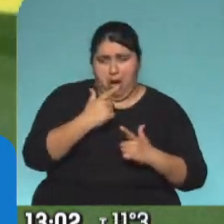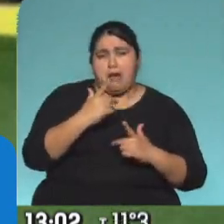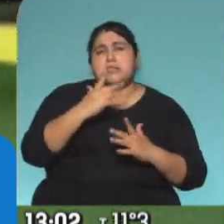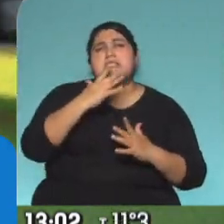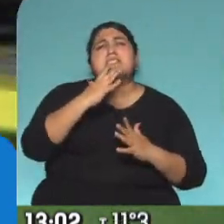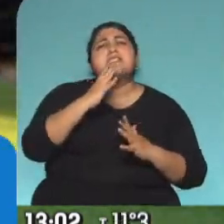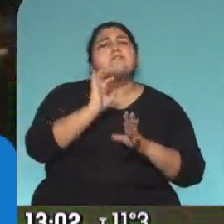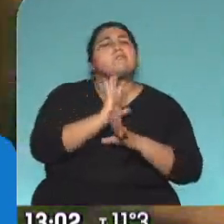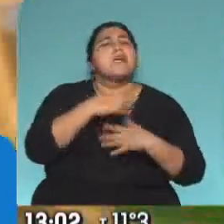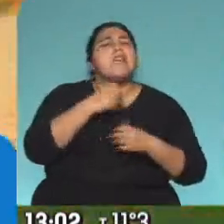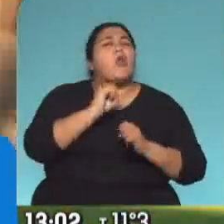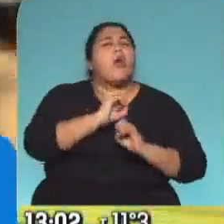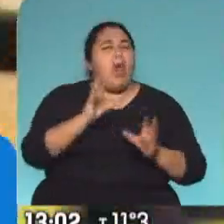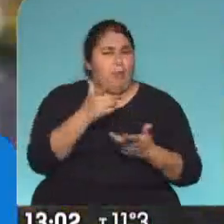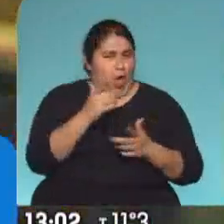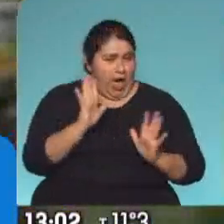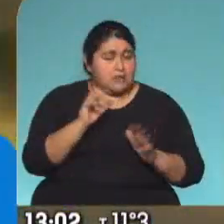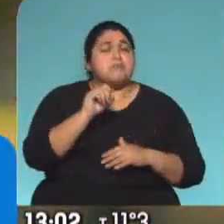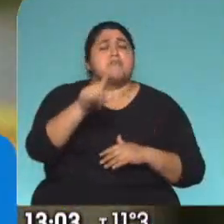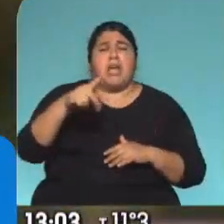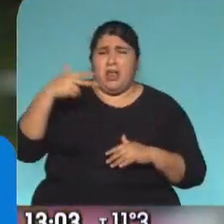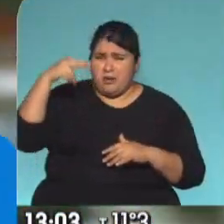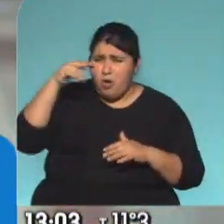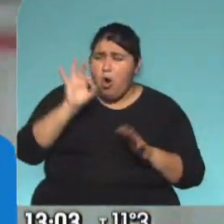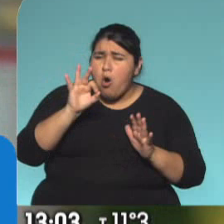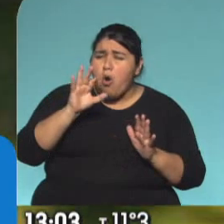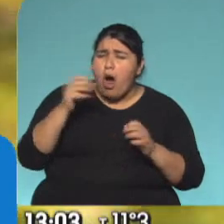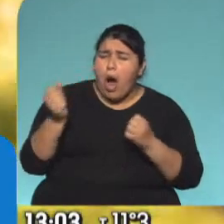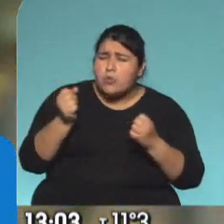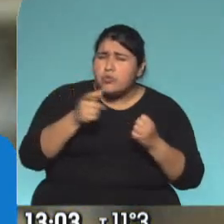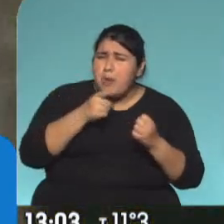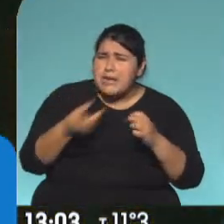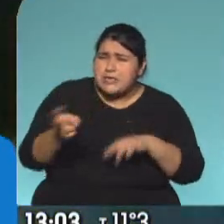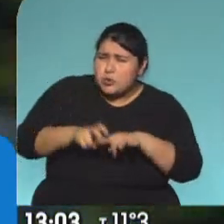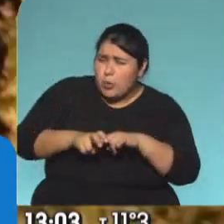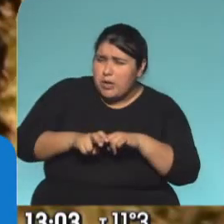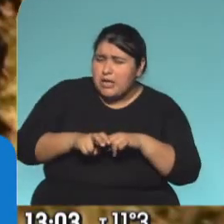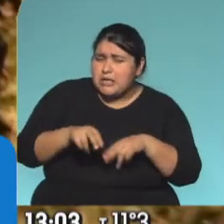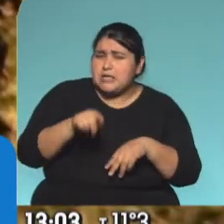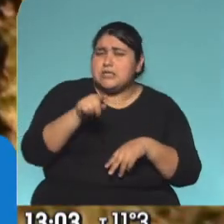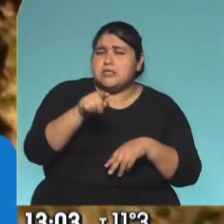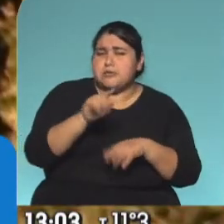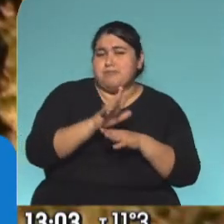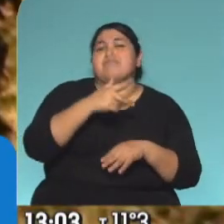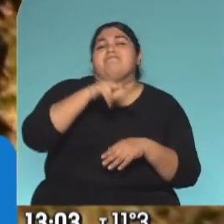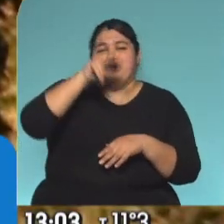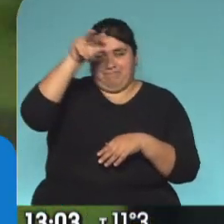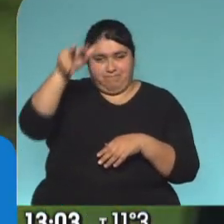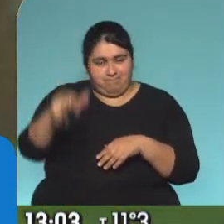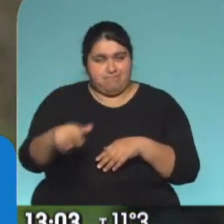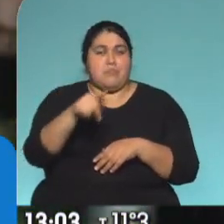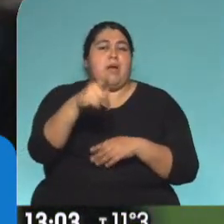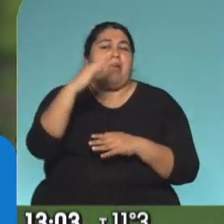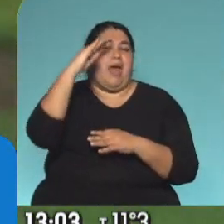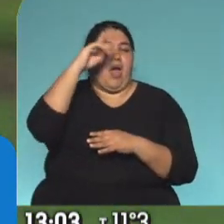salud evidente. Ahí se va a subir, creo que un helicóptero, ¿no? O un auto, no me acuerdo. Se va a subir Donald Trump para ser trasladado hasta un helicóptero, para ser trasladado hasta el